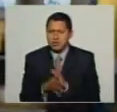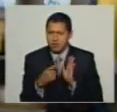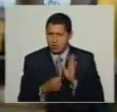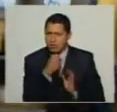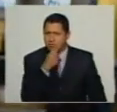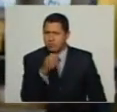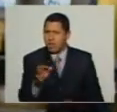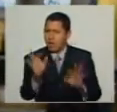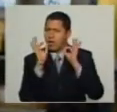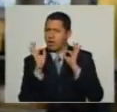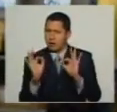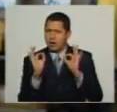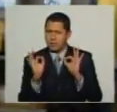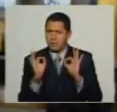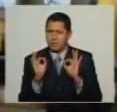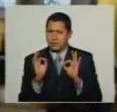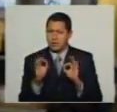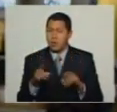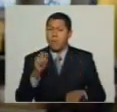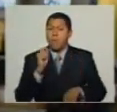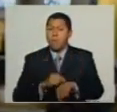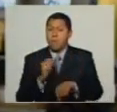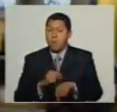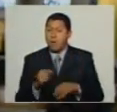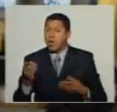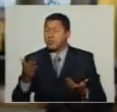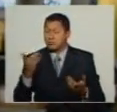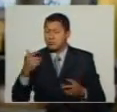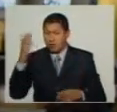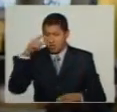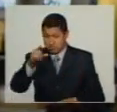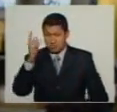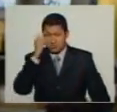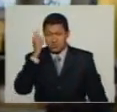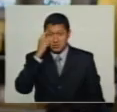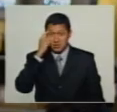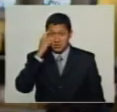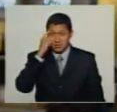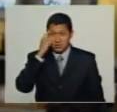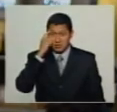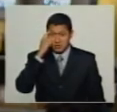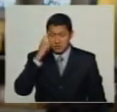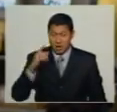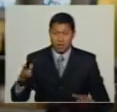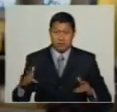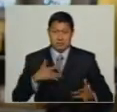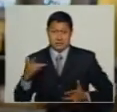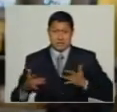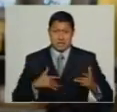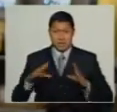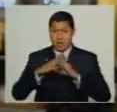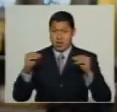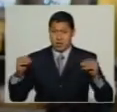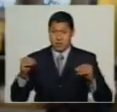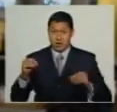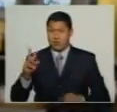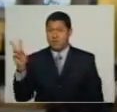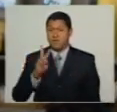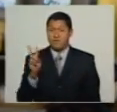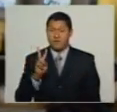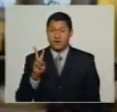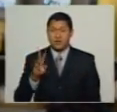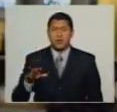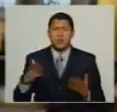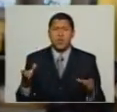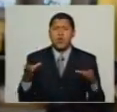este reportaje especial, los momentos vividos durante ese día de gran actividad para todos los sectores de Venezuela,